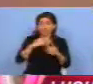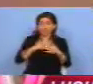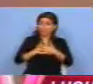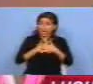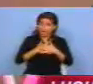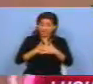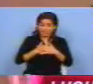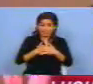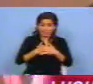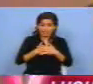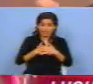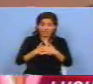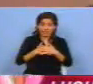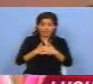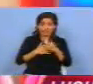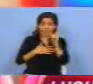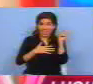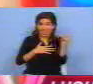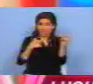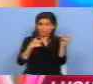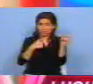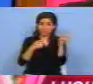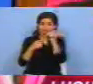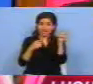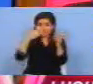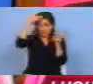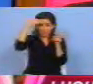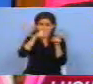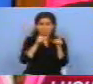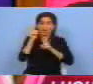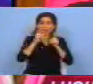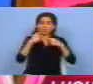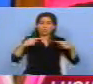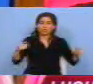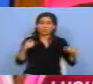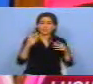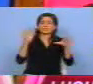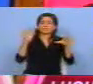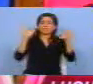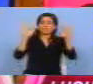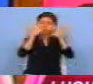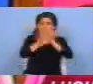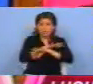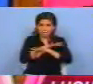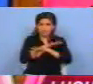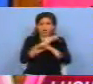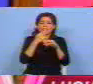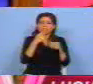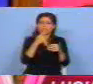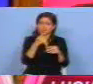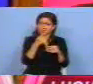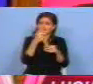queremos es muy simpático lo es muy simpático pero comete algunos errores realmente conceptuales graves qué fue porra que ustedes defendieron